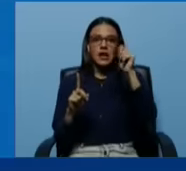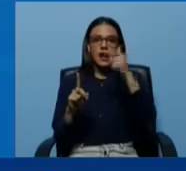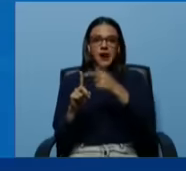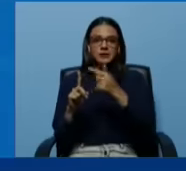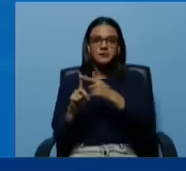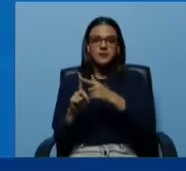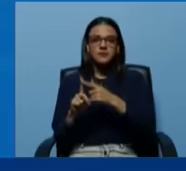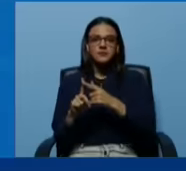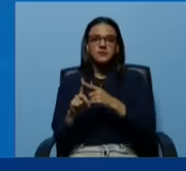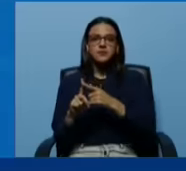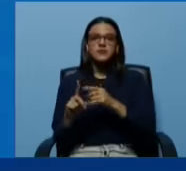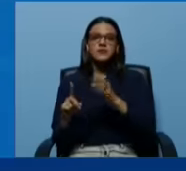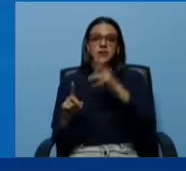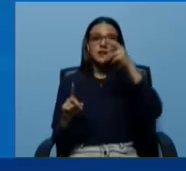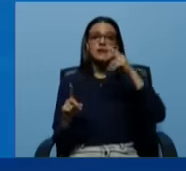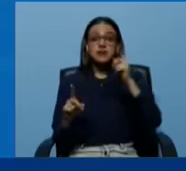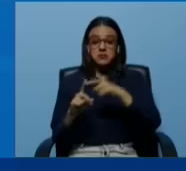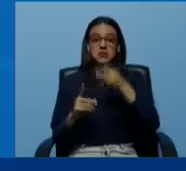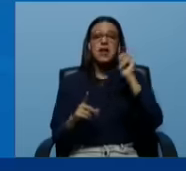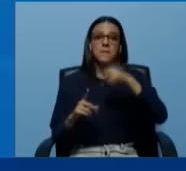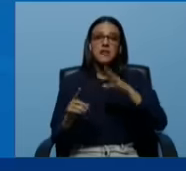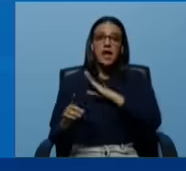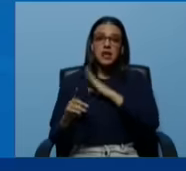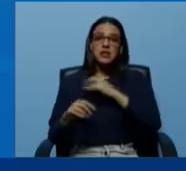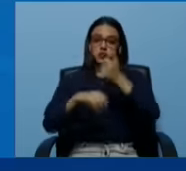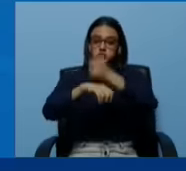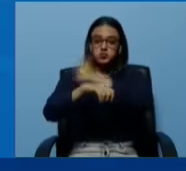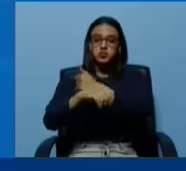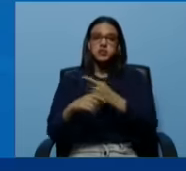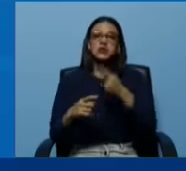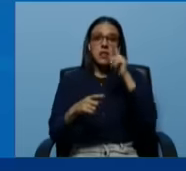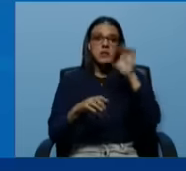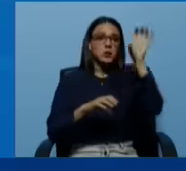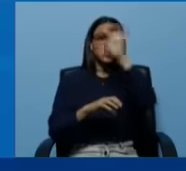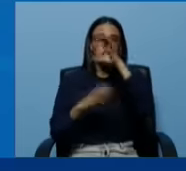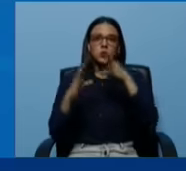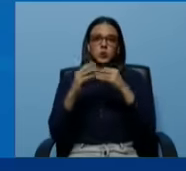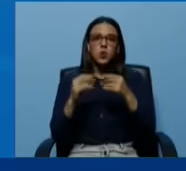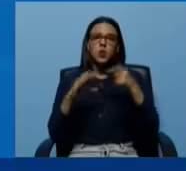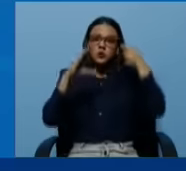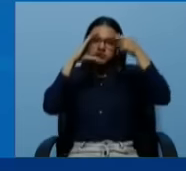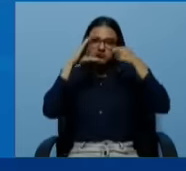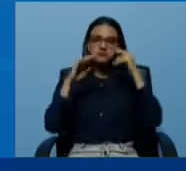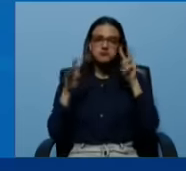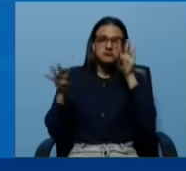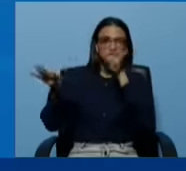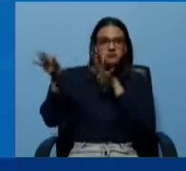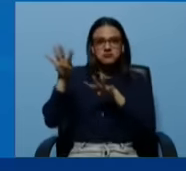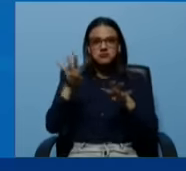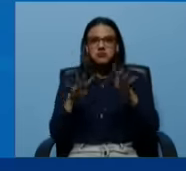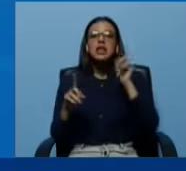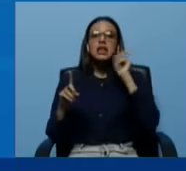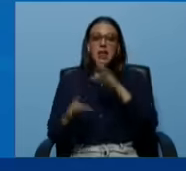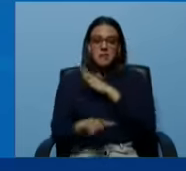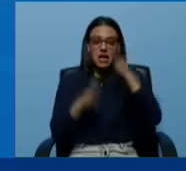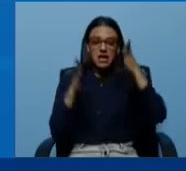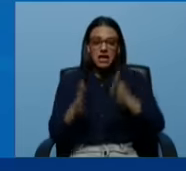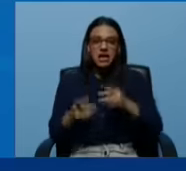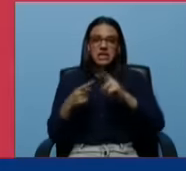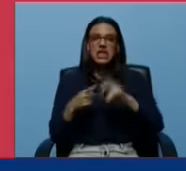de la Nicaragua sandinista, cristiana, bolivariana y siempre